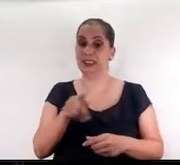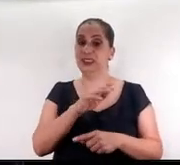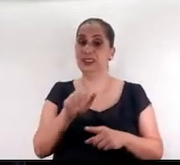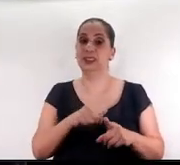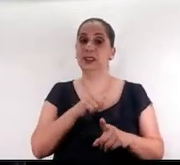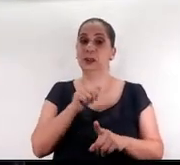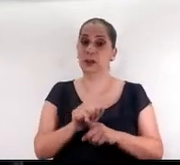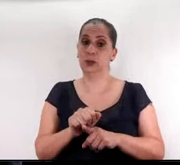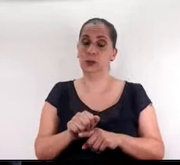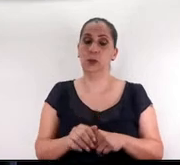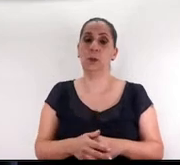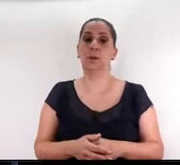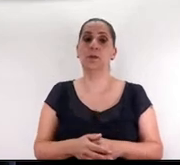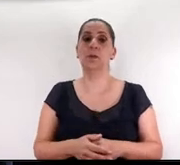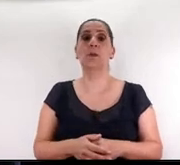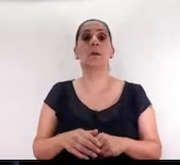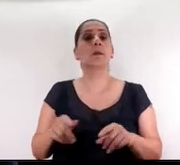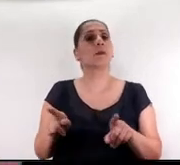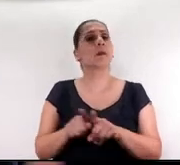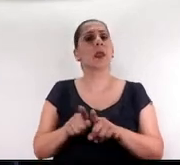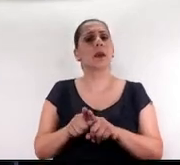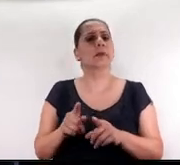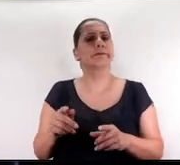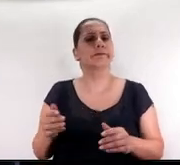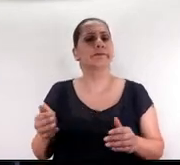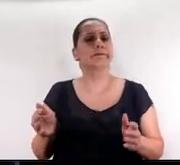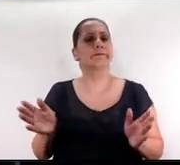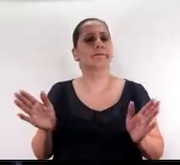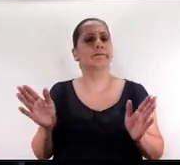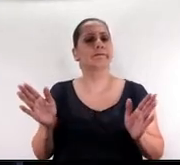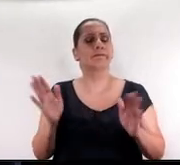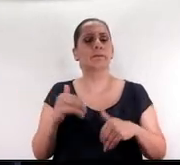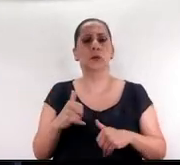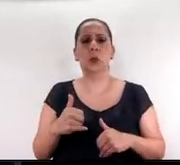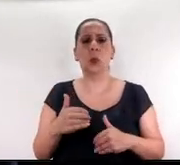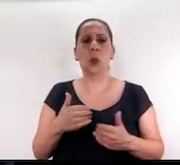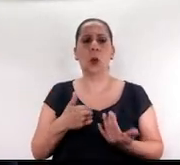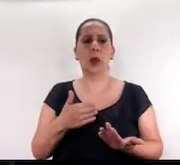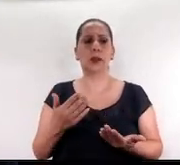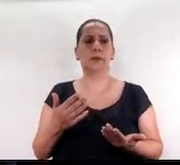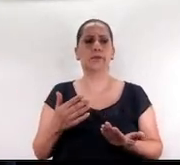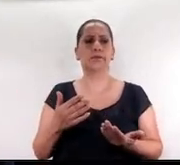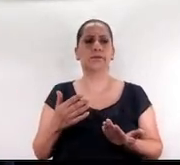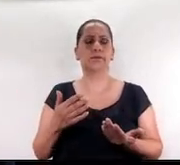Y a cambio de eso no tenemos una sociedad, digamos,